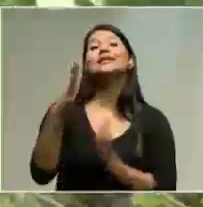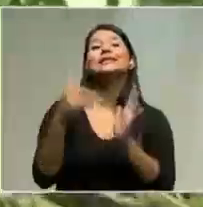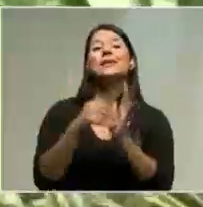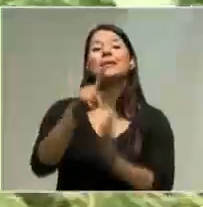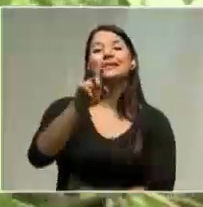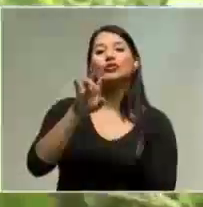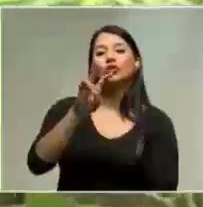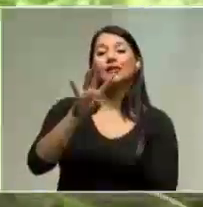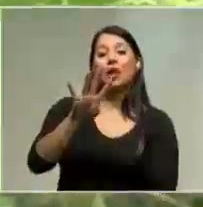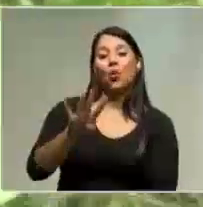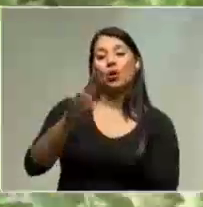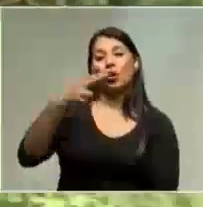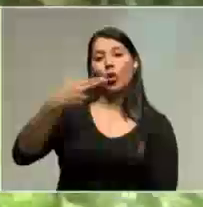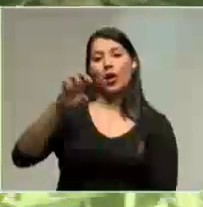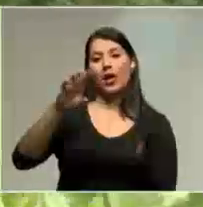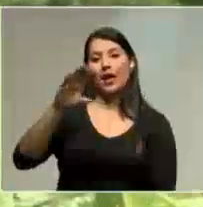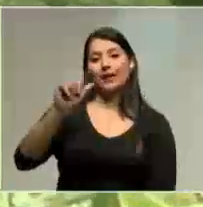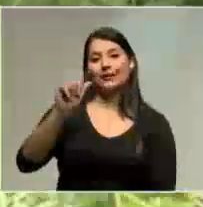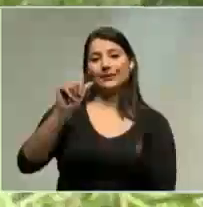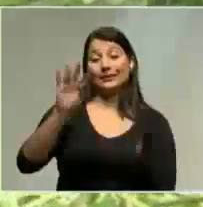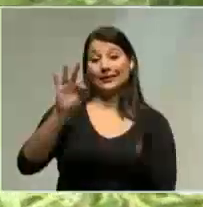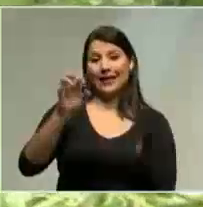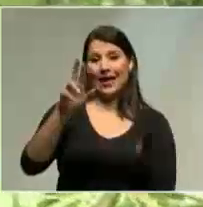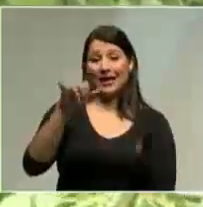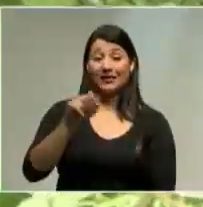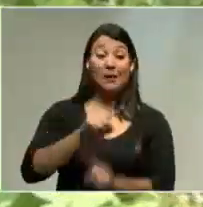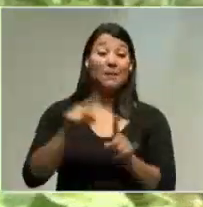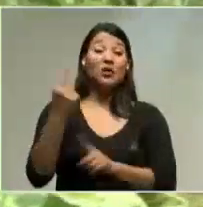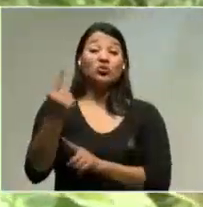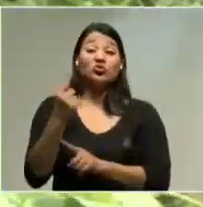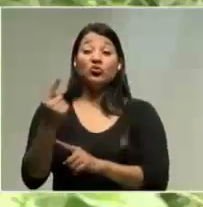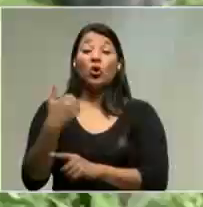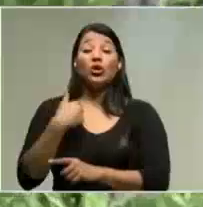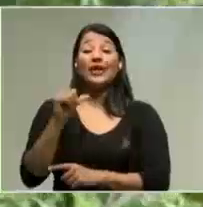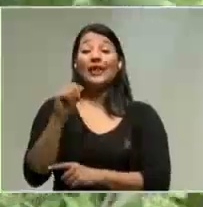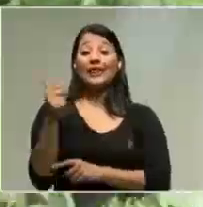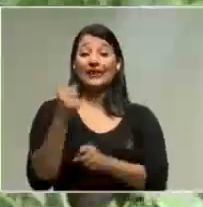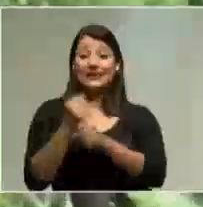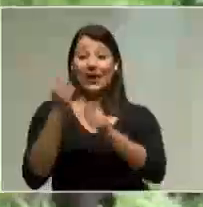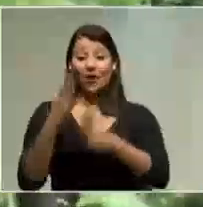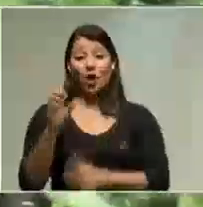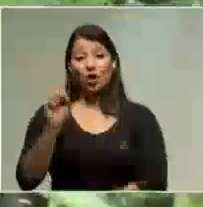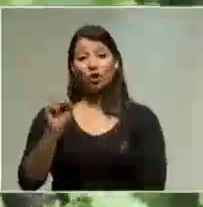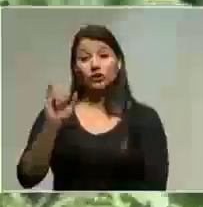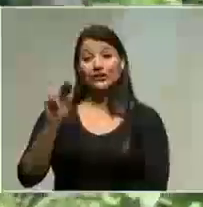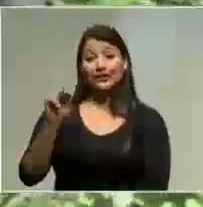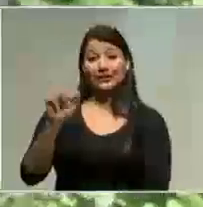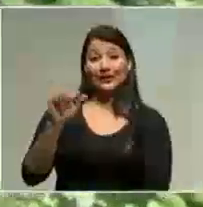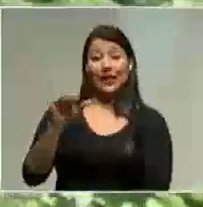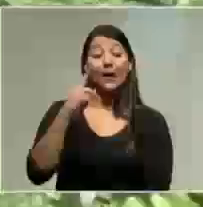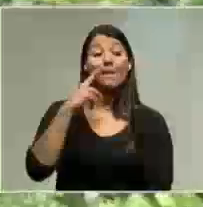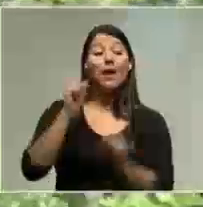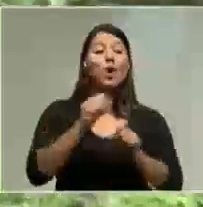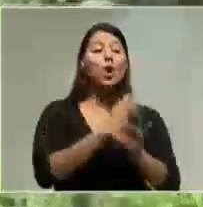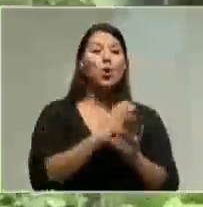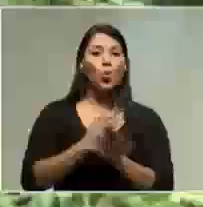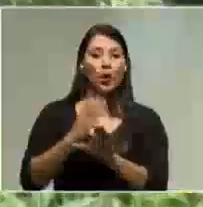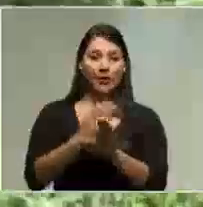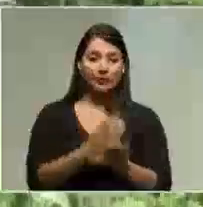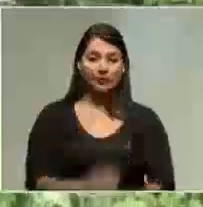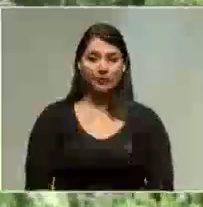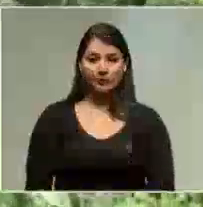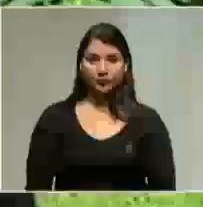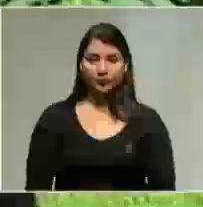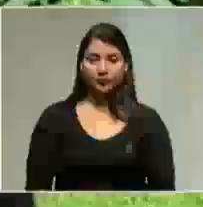415.174 hectáreas, para las cuales solo están asignados 10 funcionarios del SINAC-MINAE en las categorías de protección ambiental y manejo de áreas de